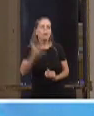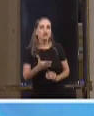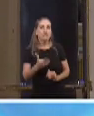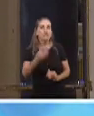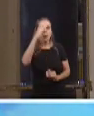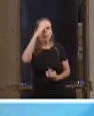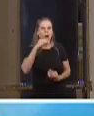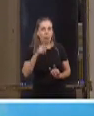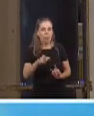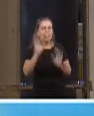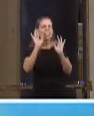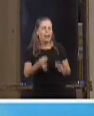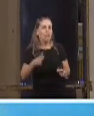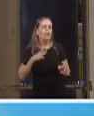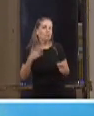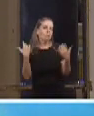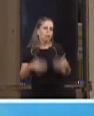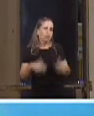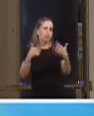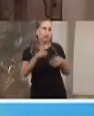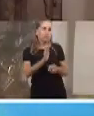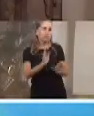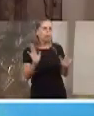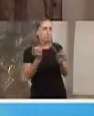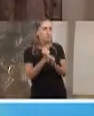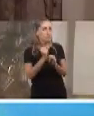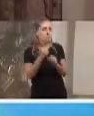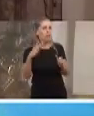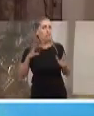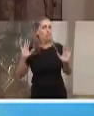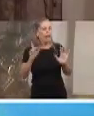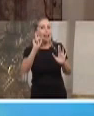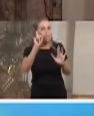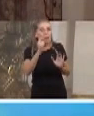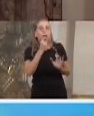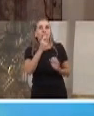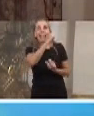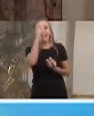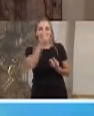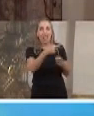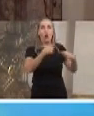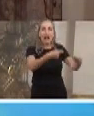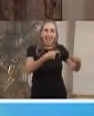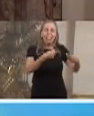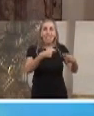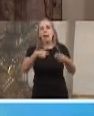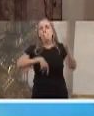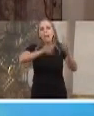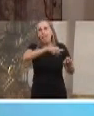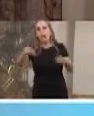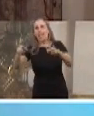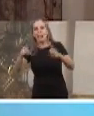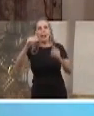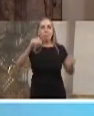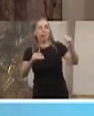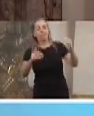Argentina, porque detrás de un joven está la madre, el padre, la familia, los abuelos, está la familia detrás de un joven que sale a la